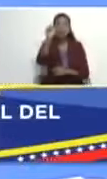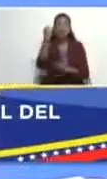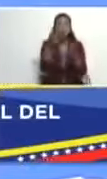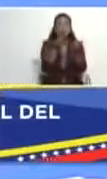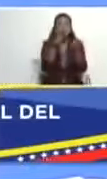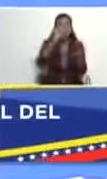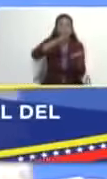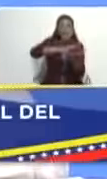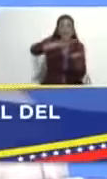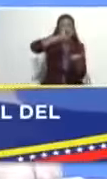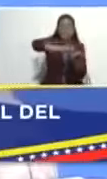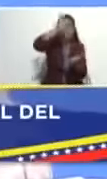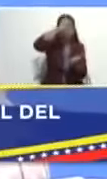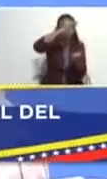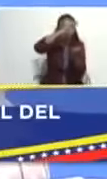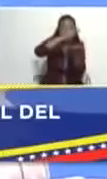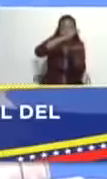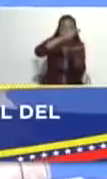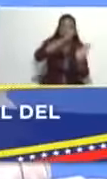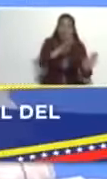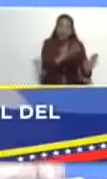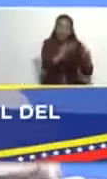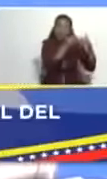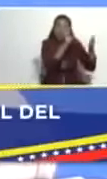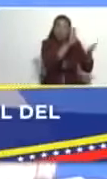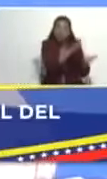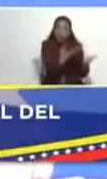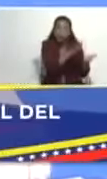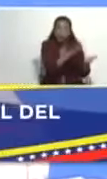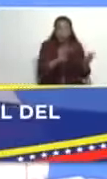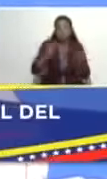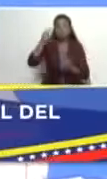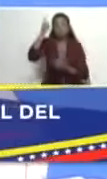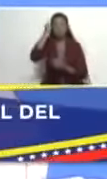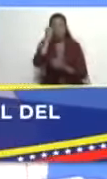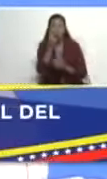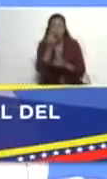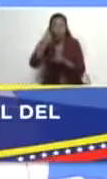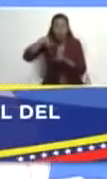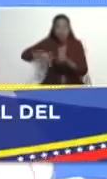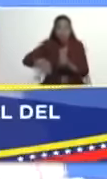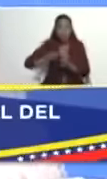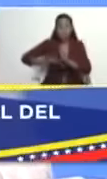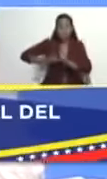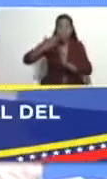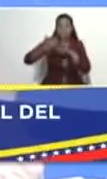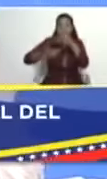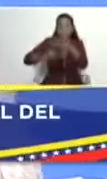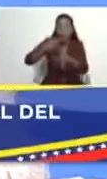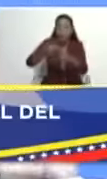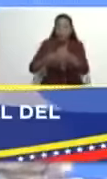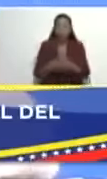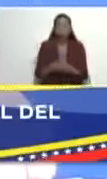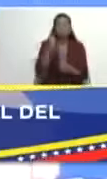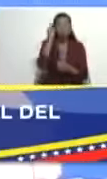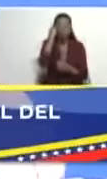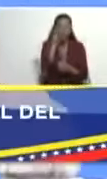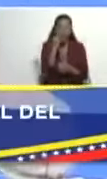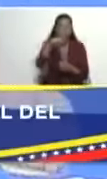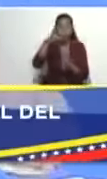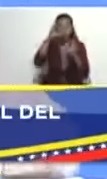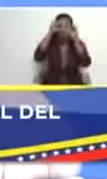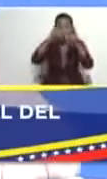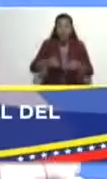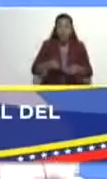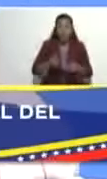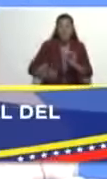controlando la inflación, manteniendo la estabilidad económica, indexado y creciendo paso a paso. Y hoy he decidido